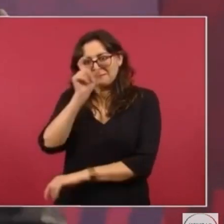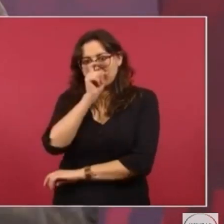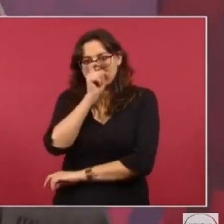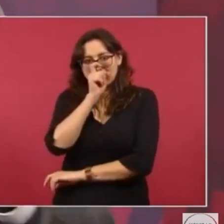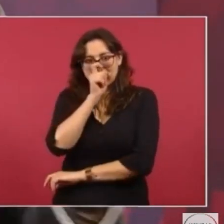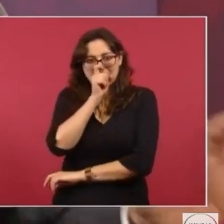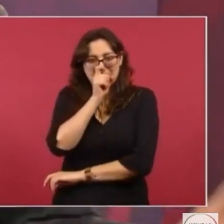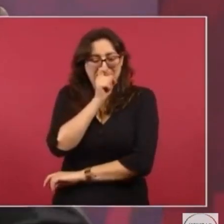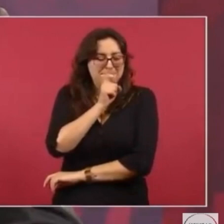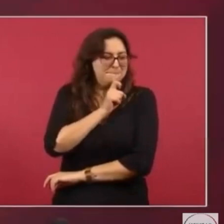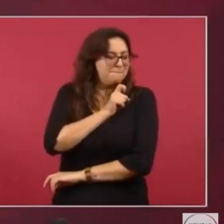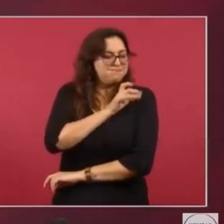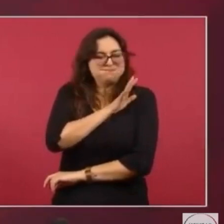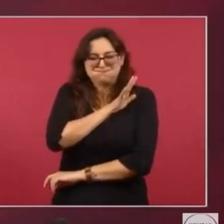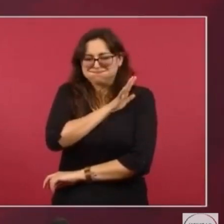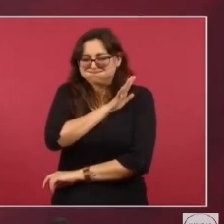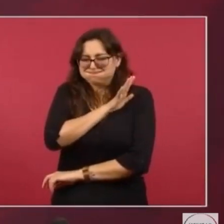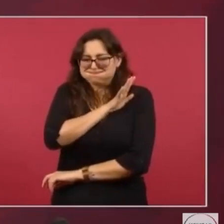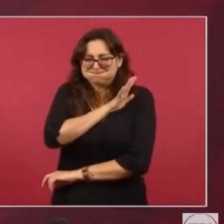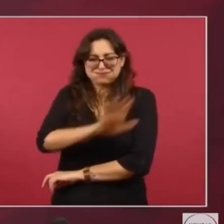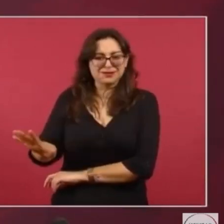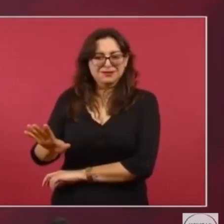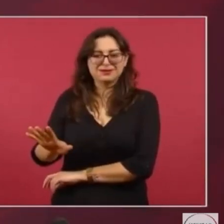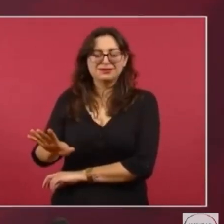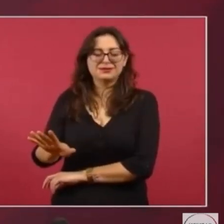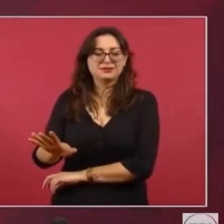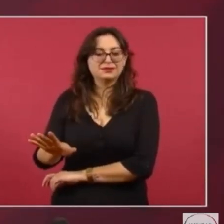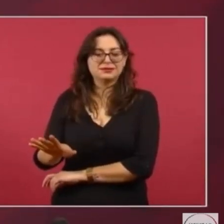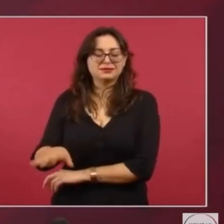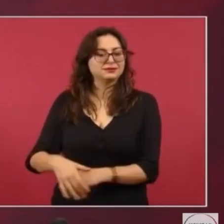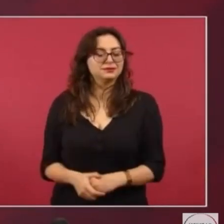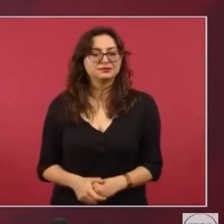por donde quiera que se le vea.